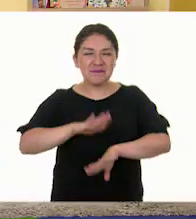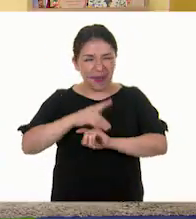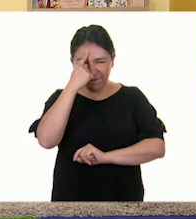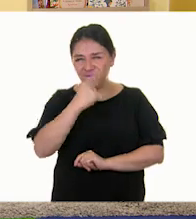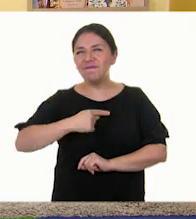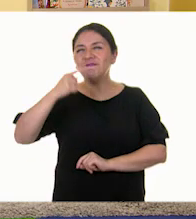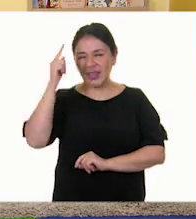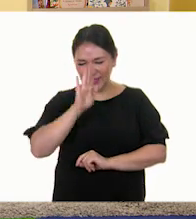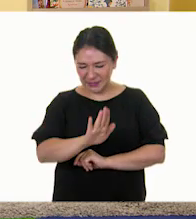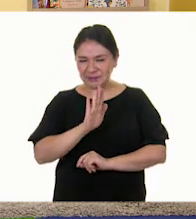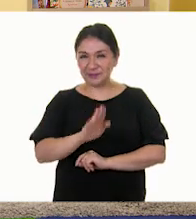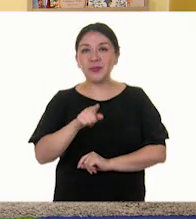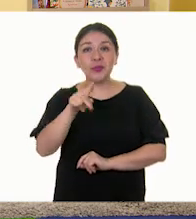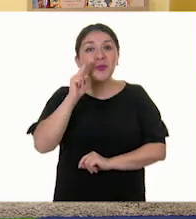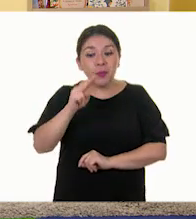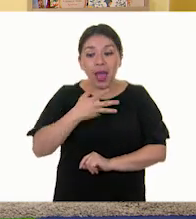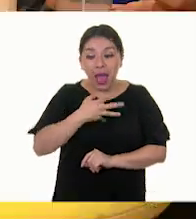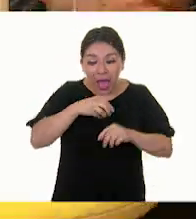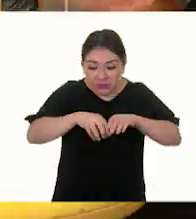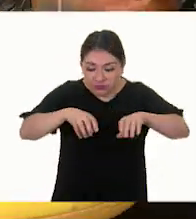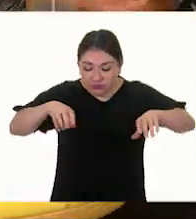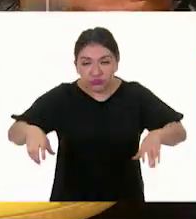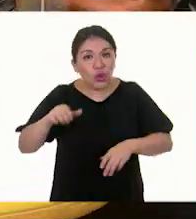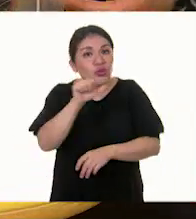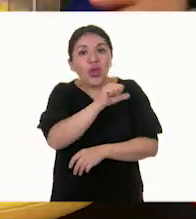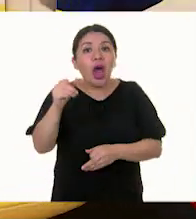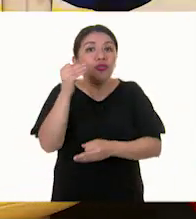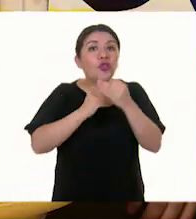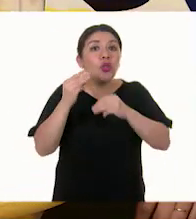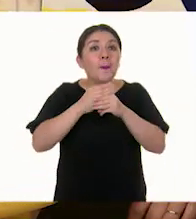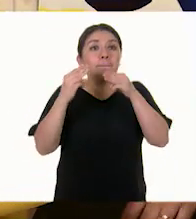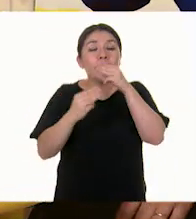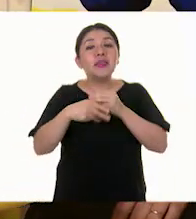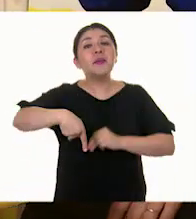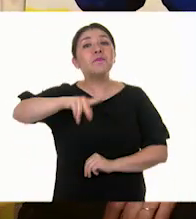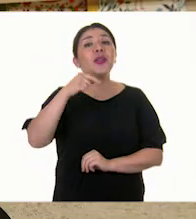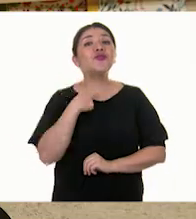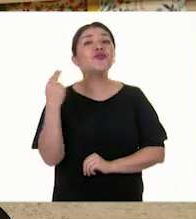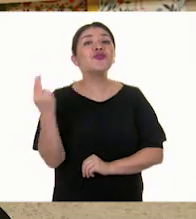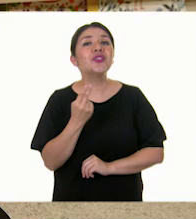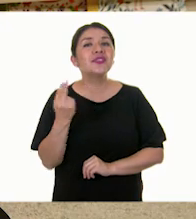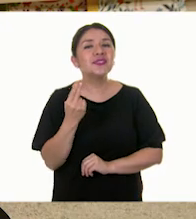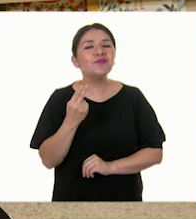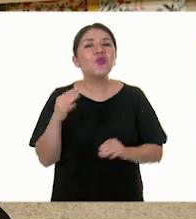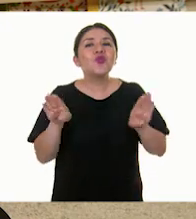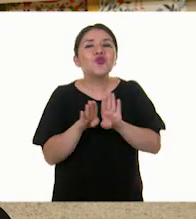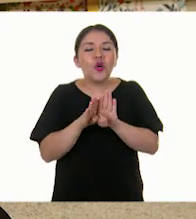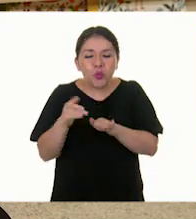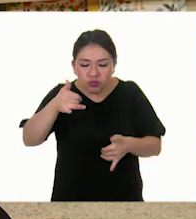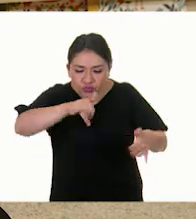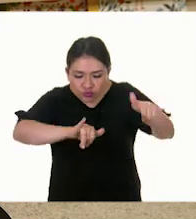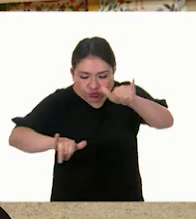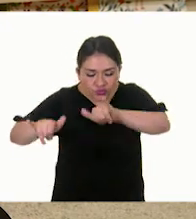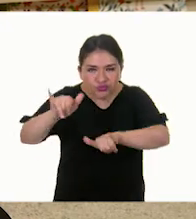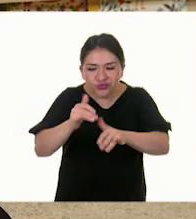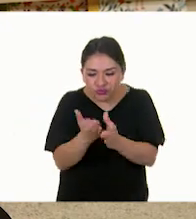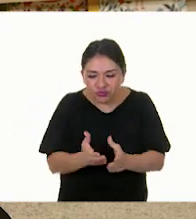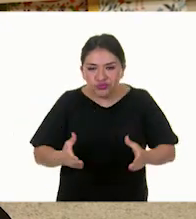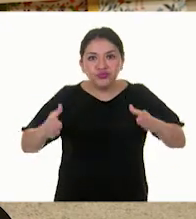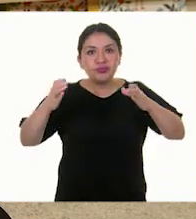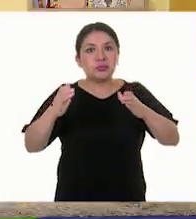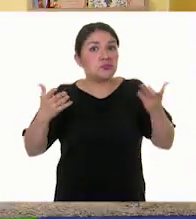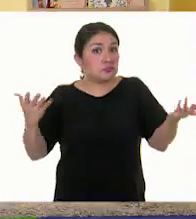que te imaginas. Aquí están todos los ingredientes, pero necesitamos algo en qué mezclarlos. ¿Ah? ¿Qué te